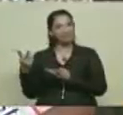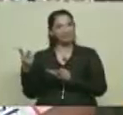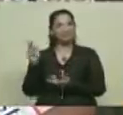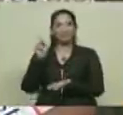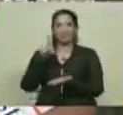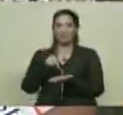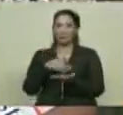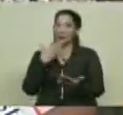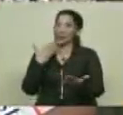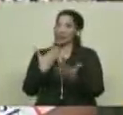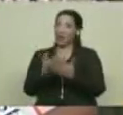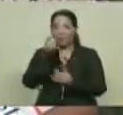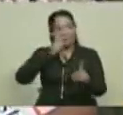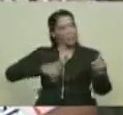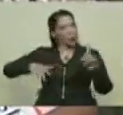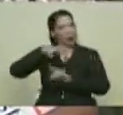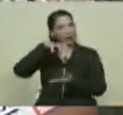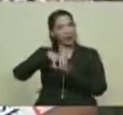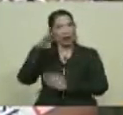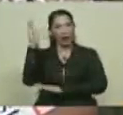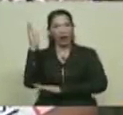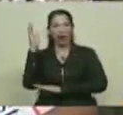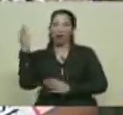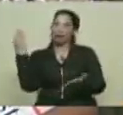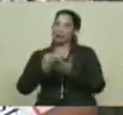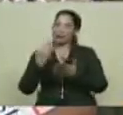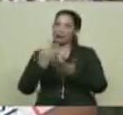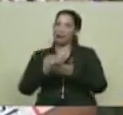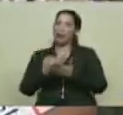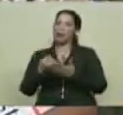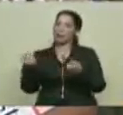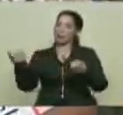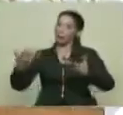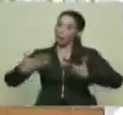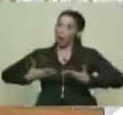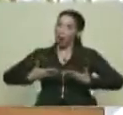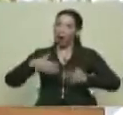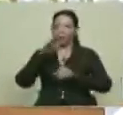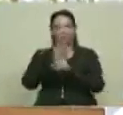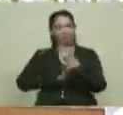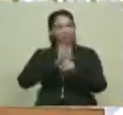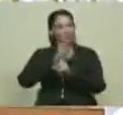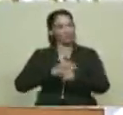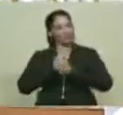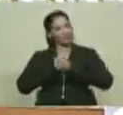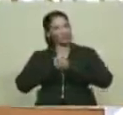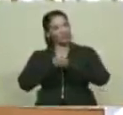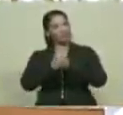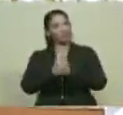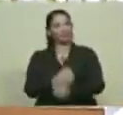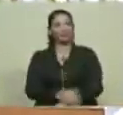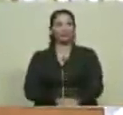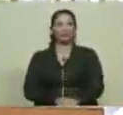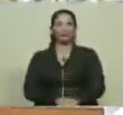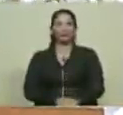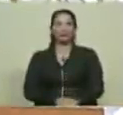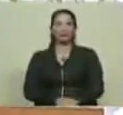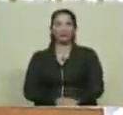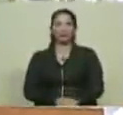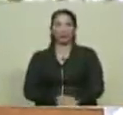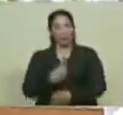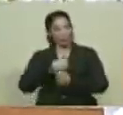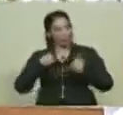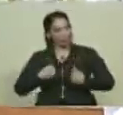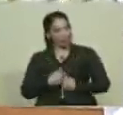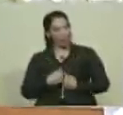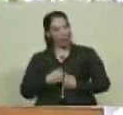todo gracias al pueblo del estado Lara, que siempre nos recibe con tanto cariño, con tanto amor, tanto afecto. Desde aquí, desde mi corazón,